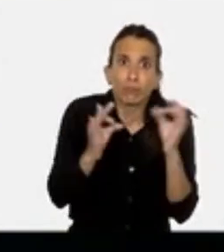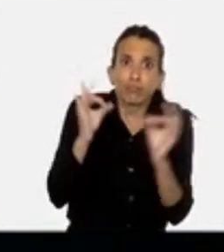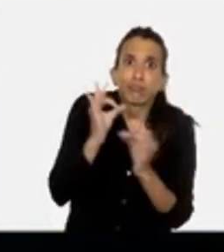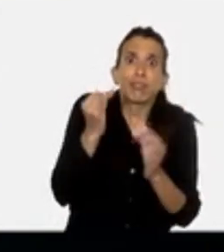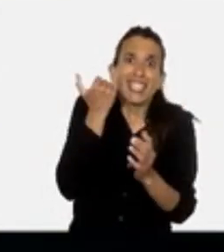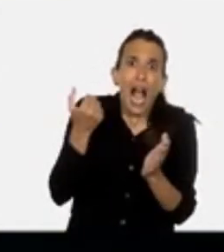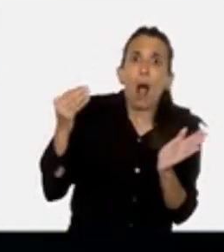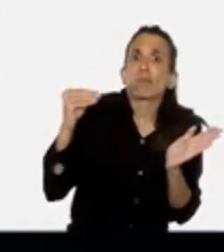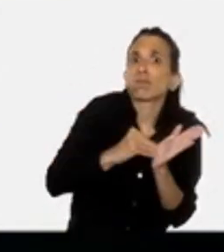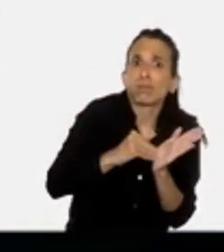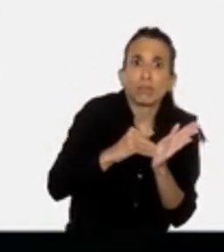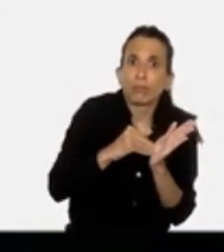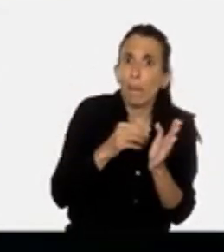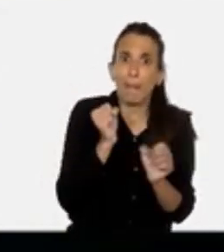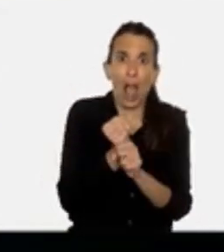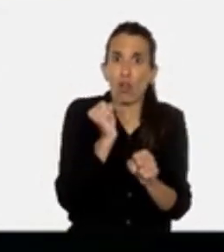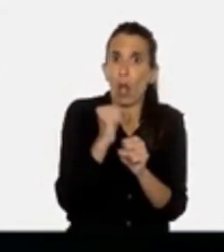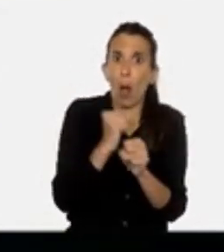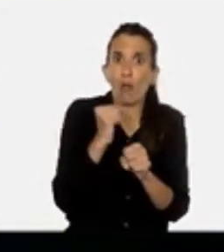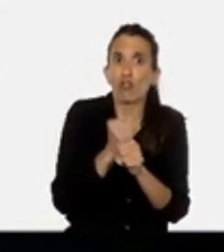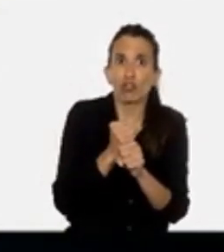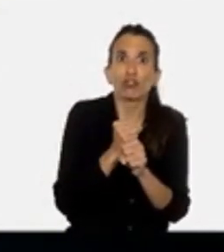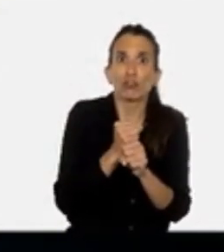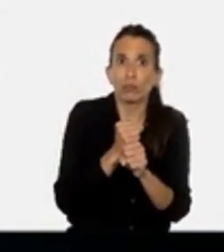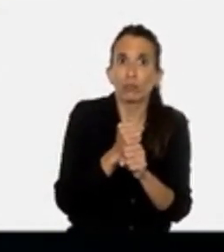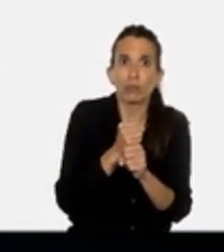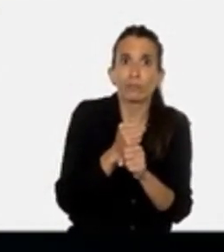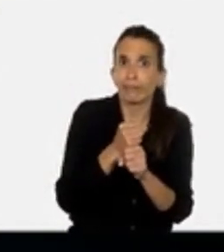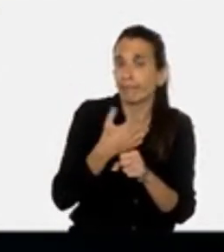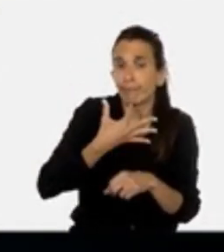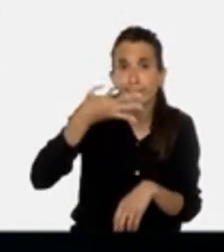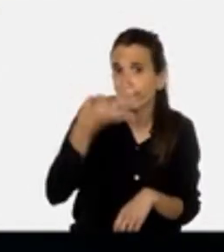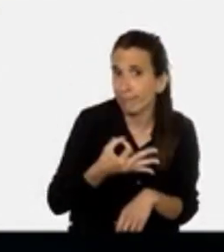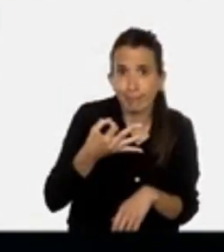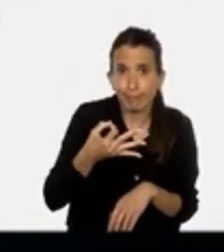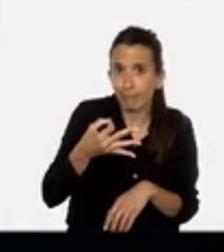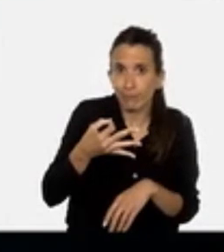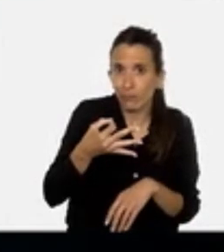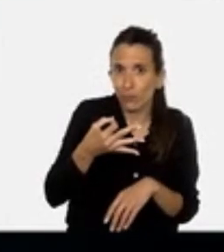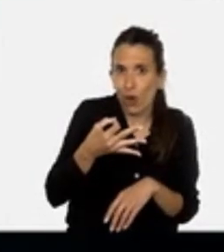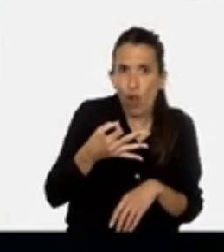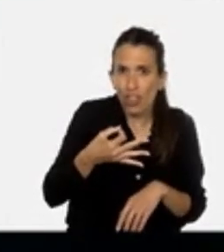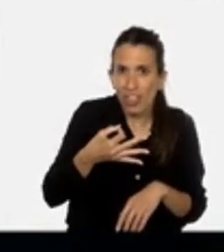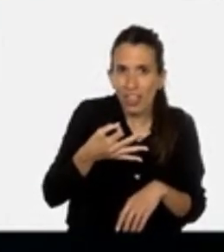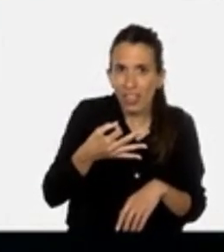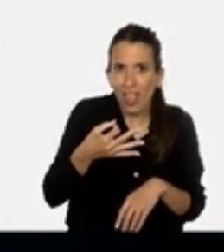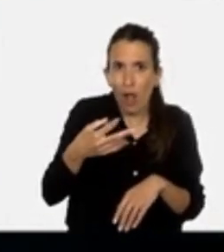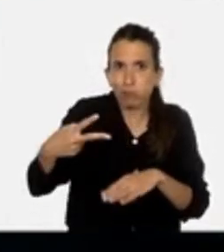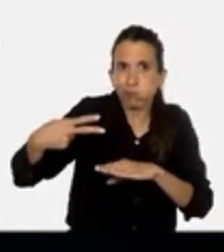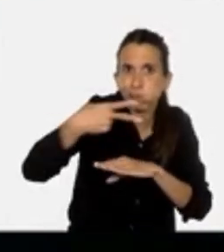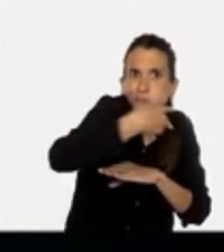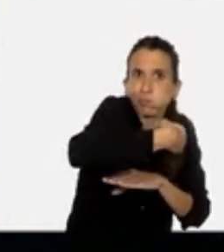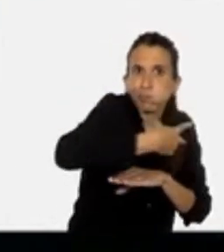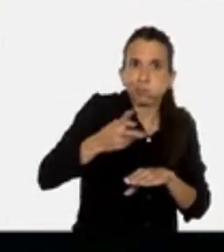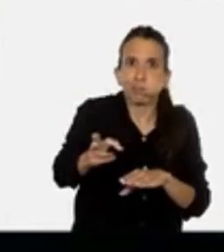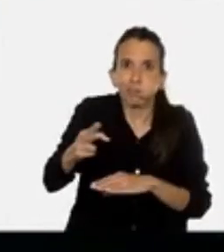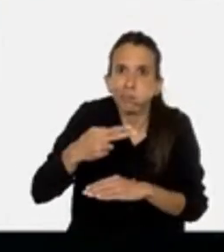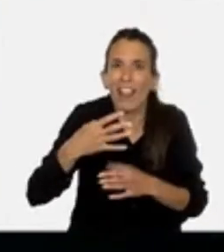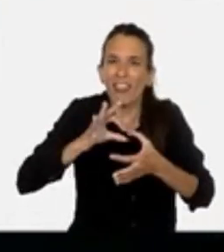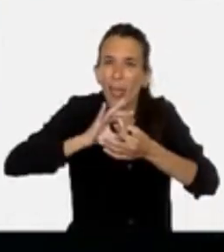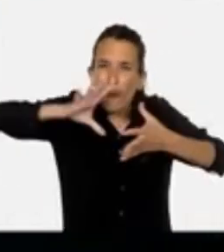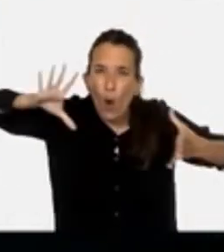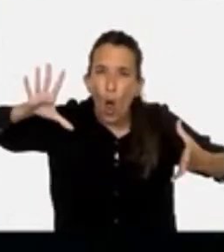impusieron a los trabajadores obviamente contando con la complicidad verás burocracias sindicales